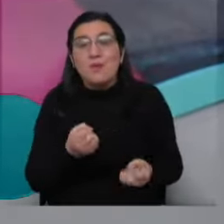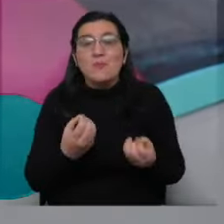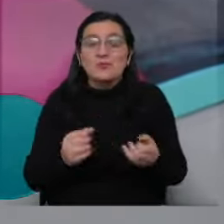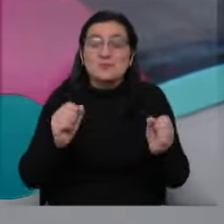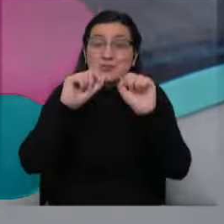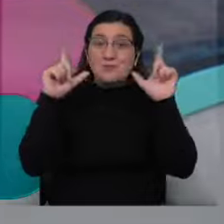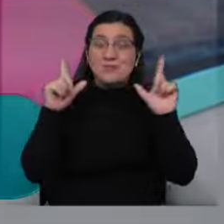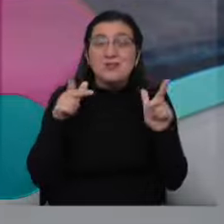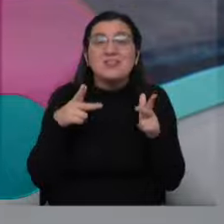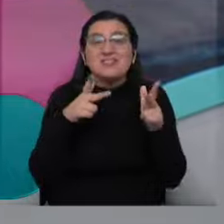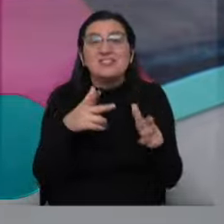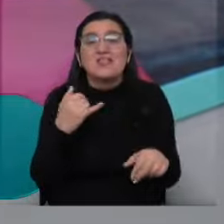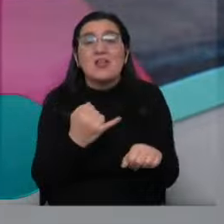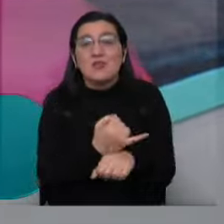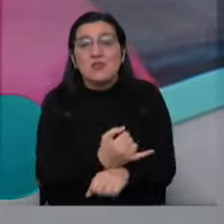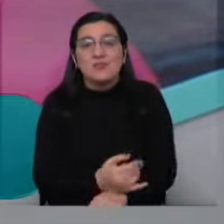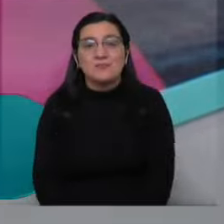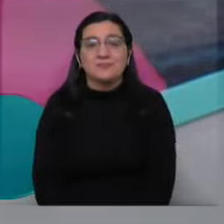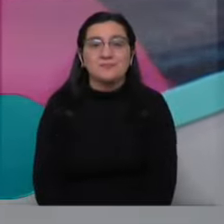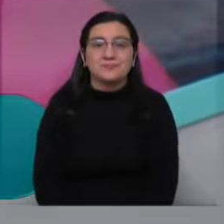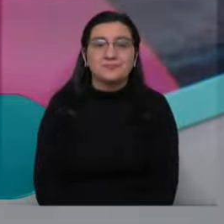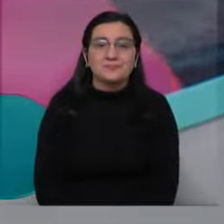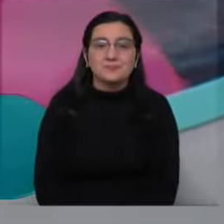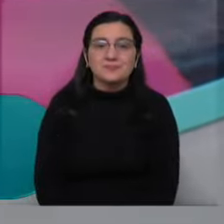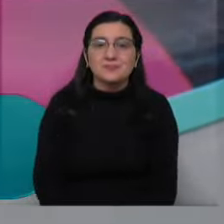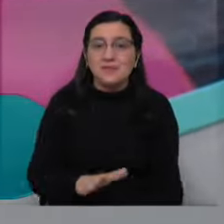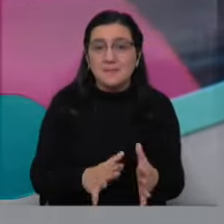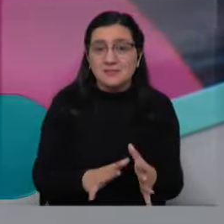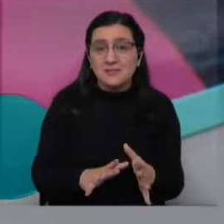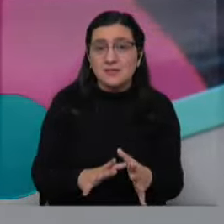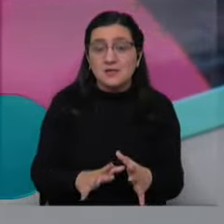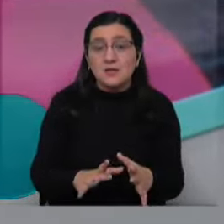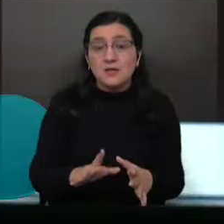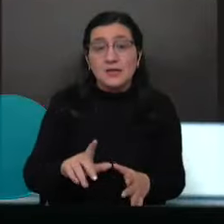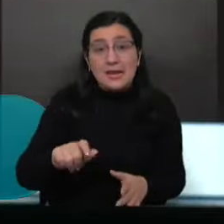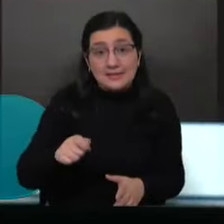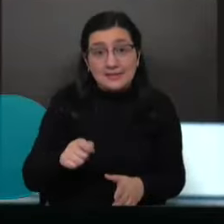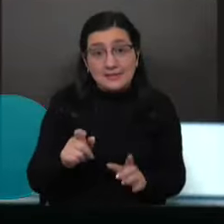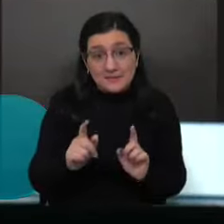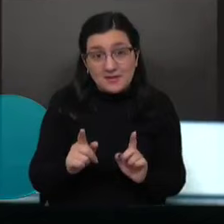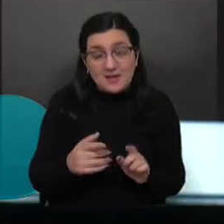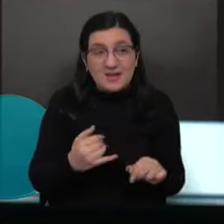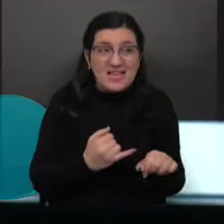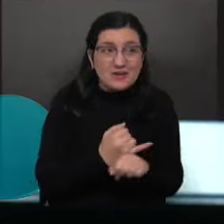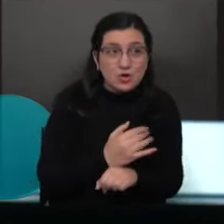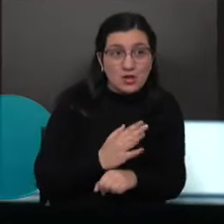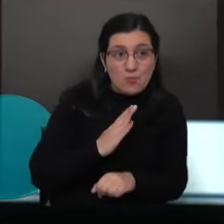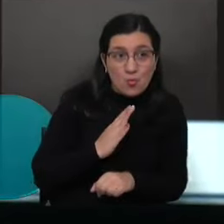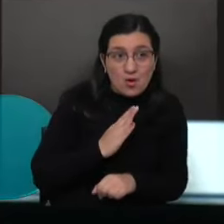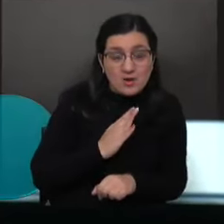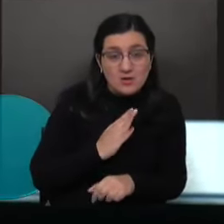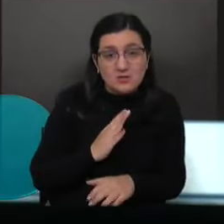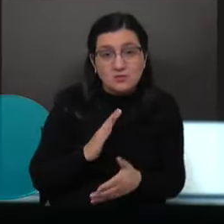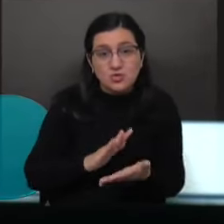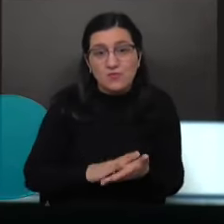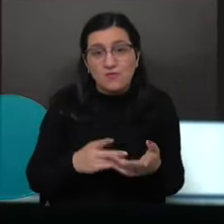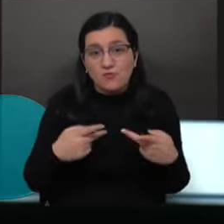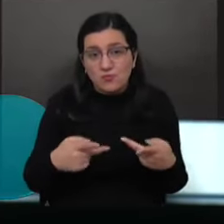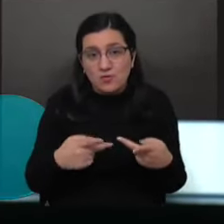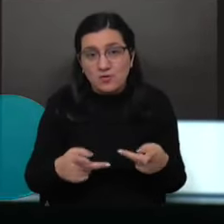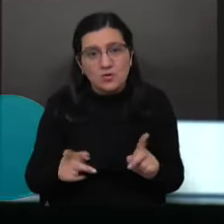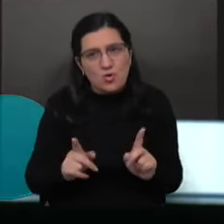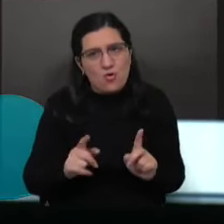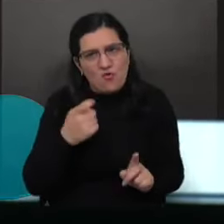decís del error y lo celebro que eso pase en 3 a cer te parece que pasa en el resto del medio el error de la mujer respecto a fútbol Ah no no